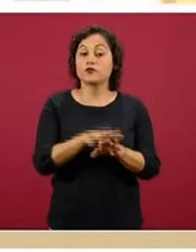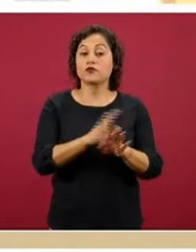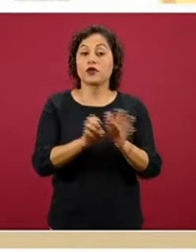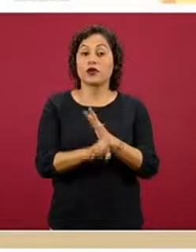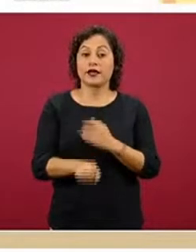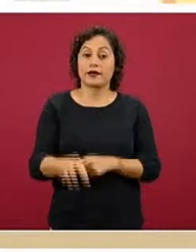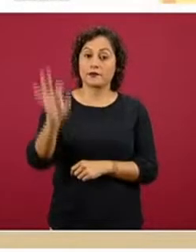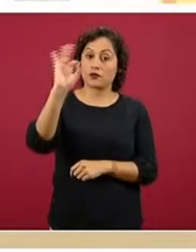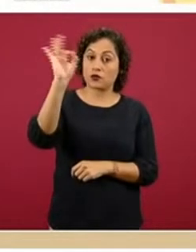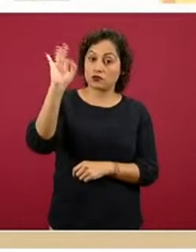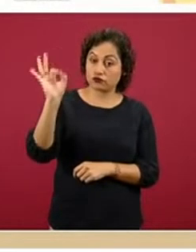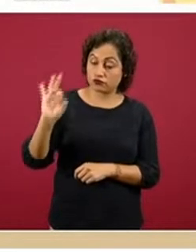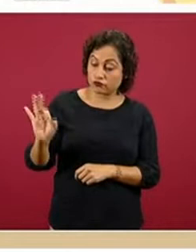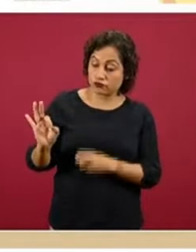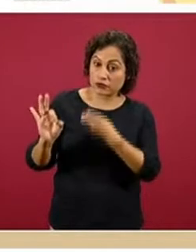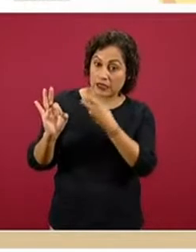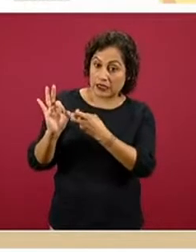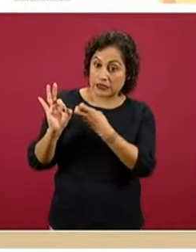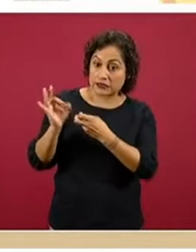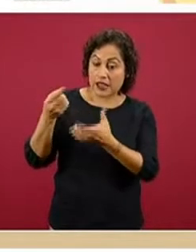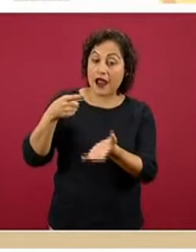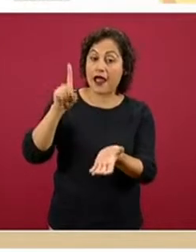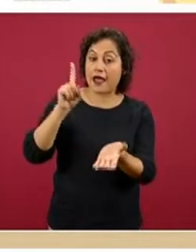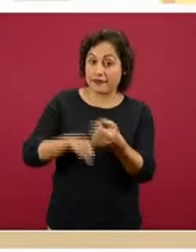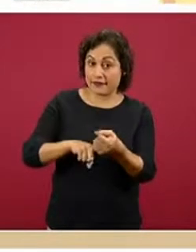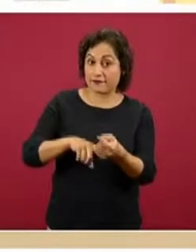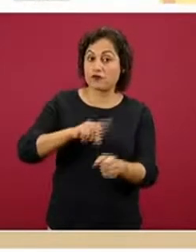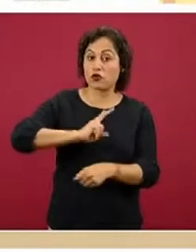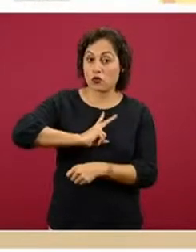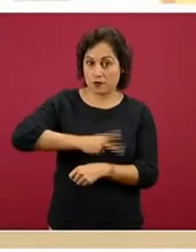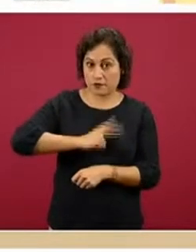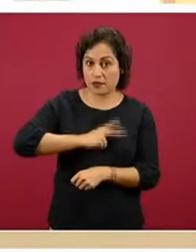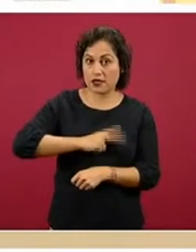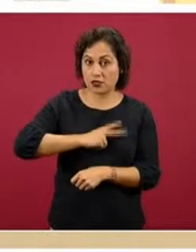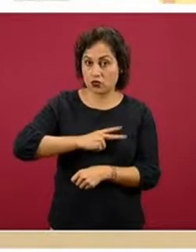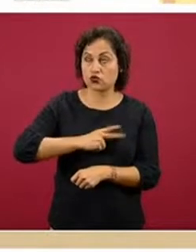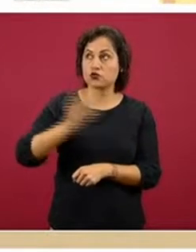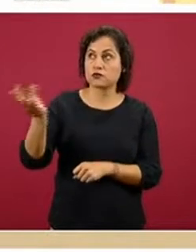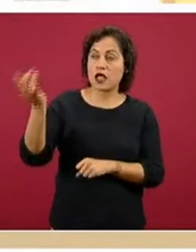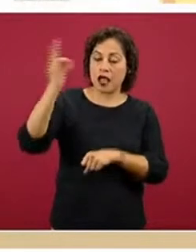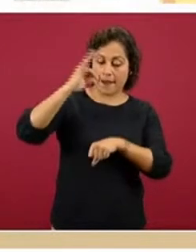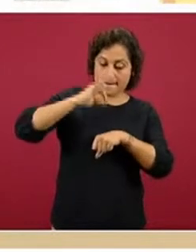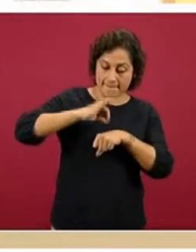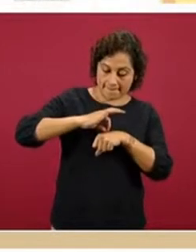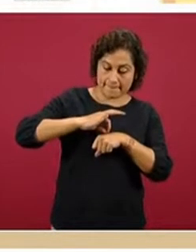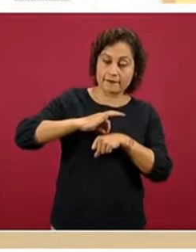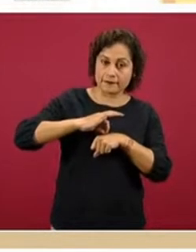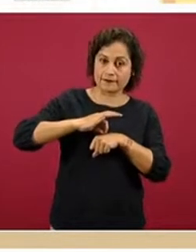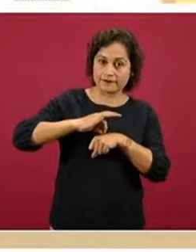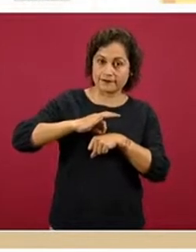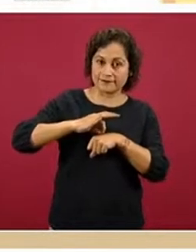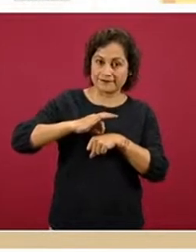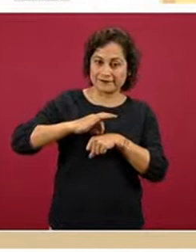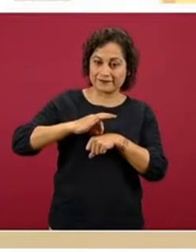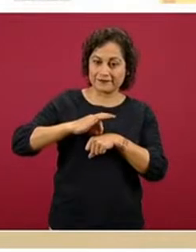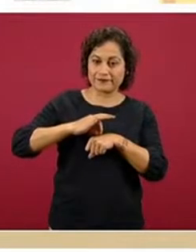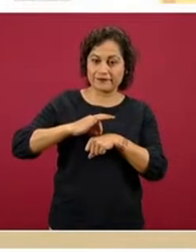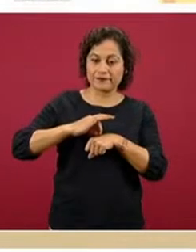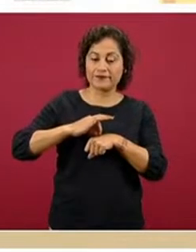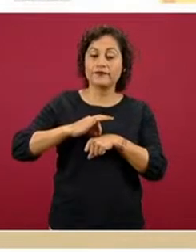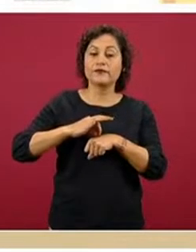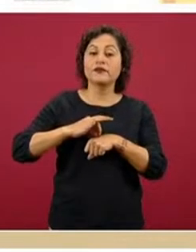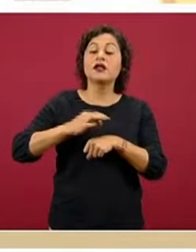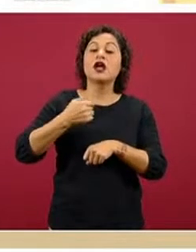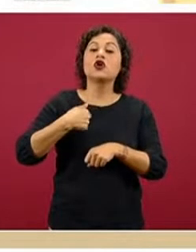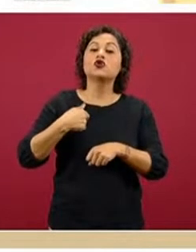que tenía el virus se alimentó de mí, ¿verdad? Y se va a desarrollar la enfermedad, ¿qué es lo que